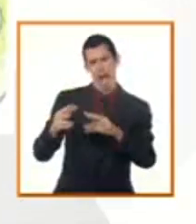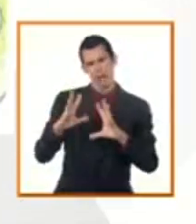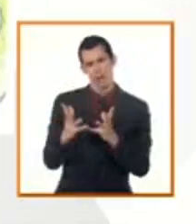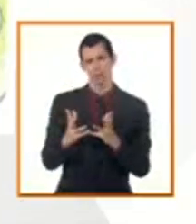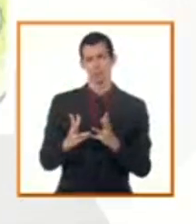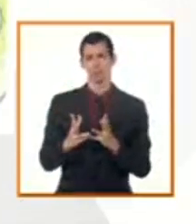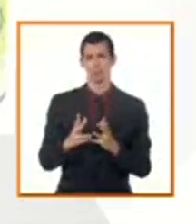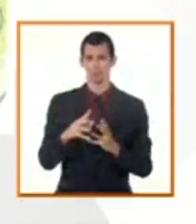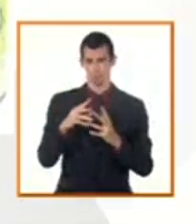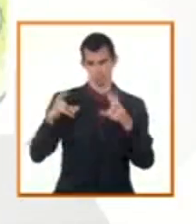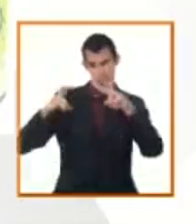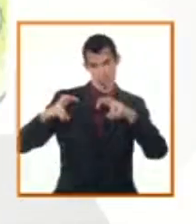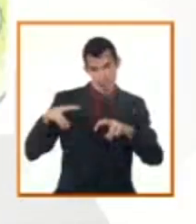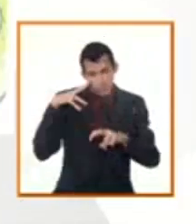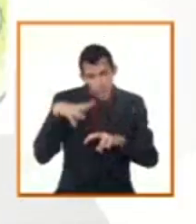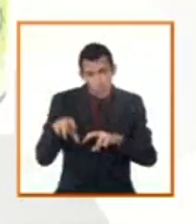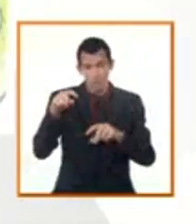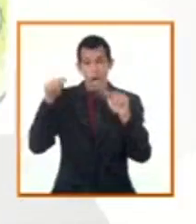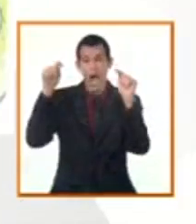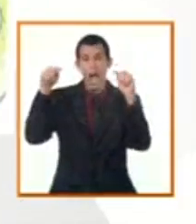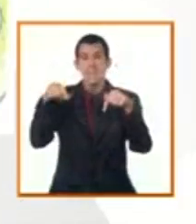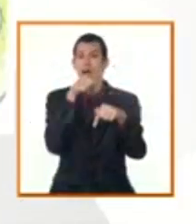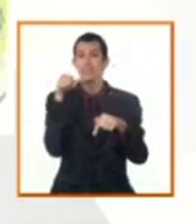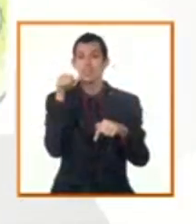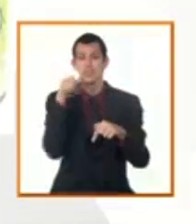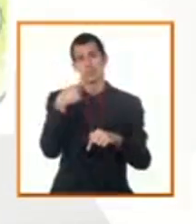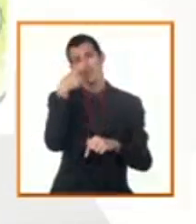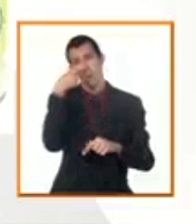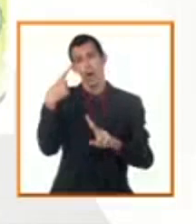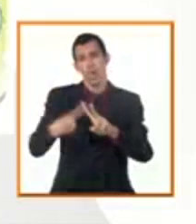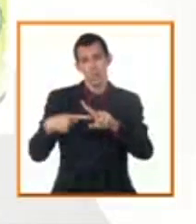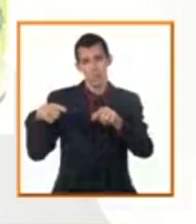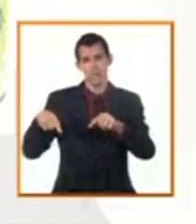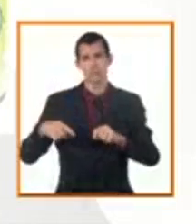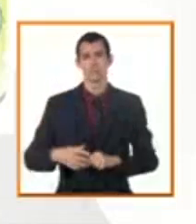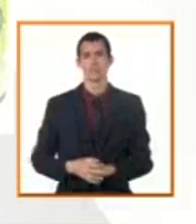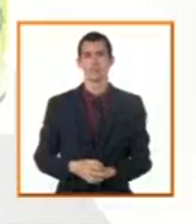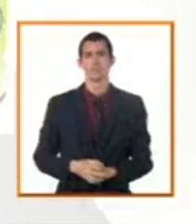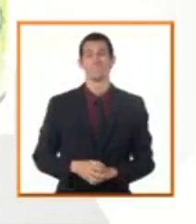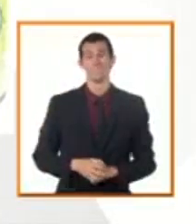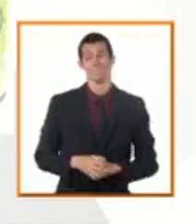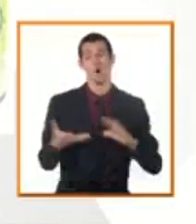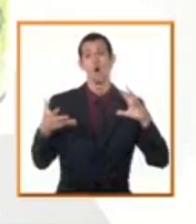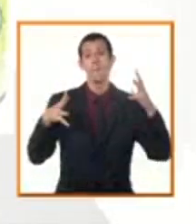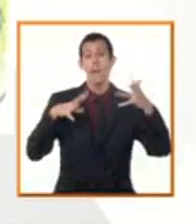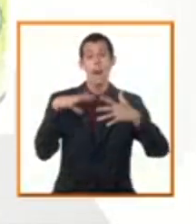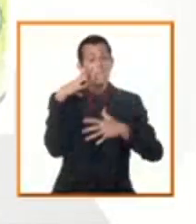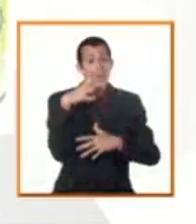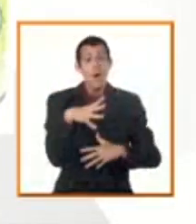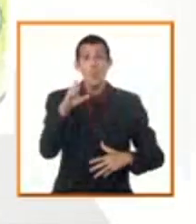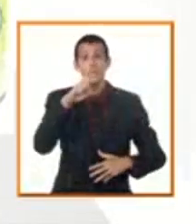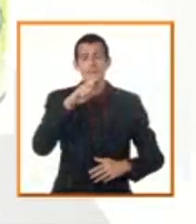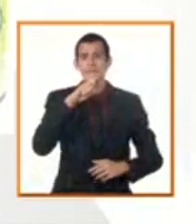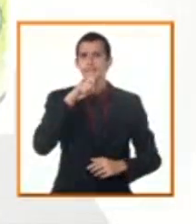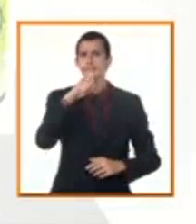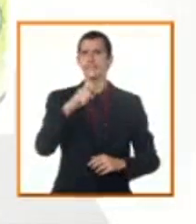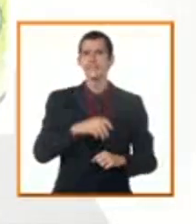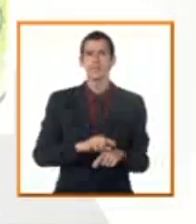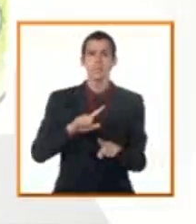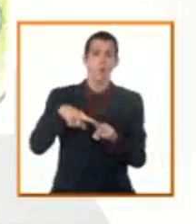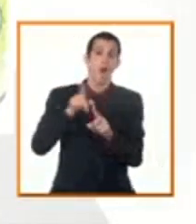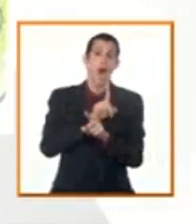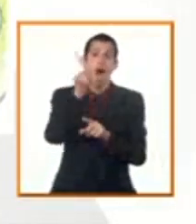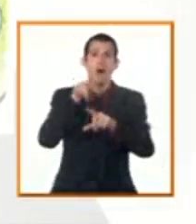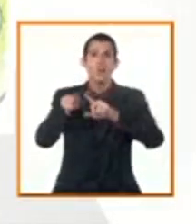hemos tenido durante otros años, pero que ha venido también a complejizar todo lo, a partir de la gran cantidad